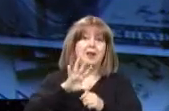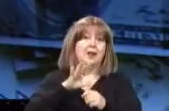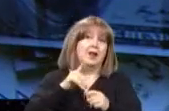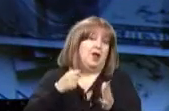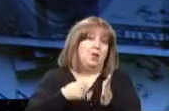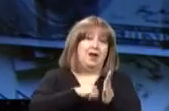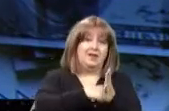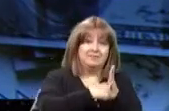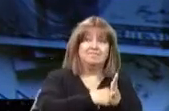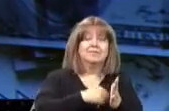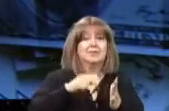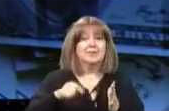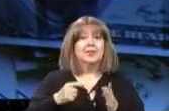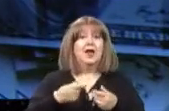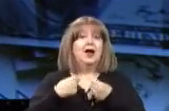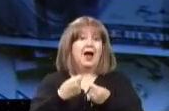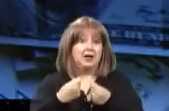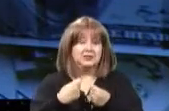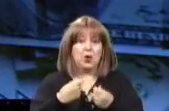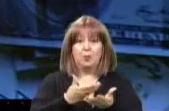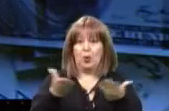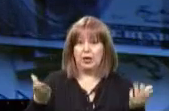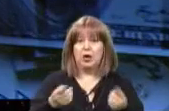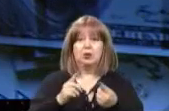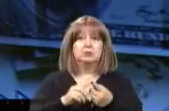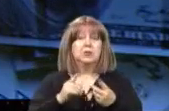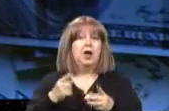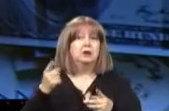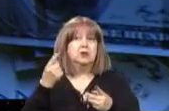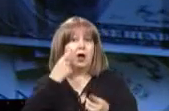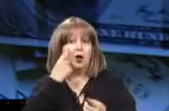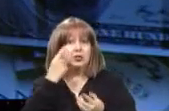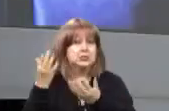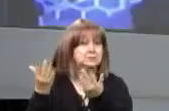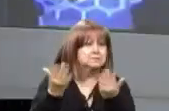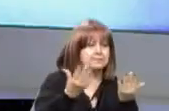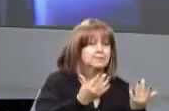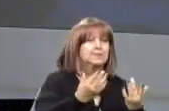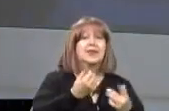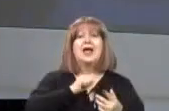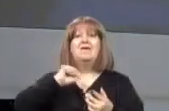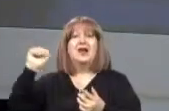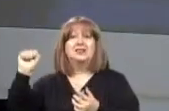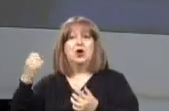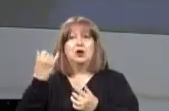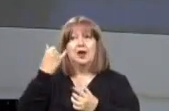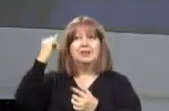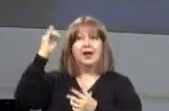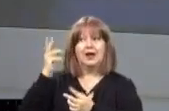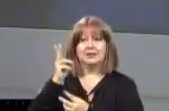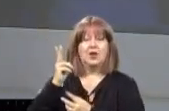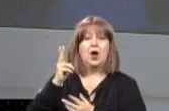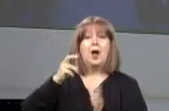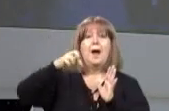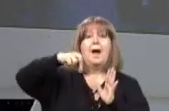a algunos indicadores macro. Gasto público. Y hay, digamos, una cuestión de la tasa de inflación con la tasa de interés, ¿no? Claro. El famoso plazo